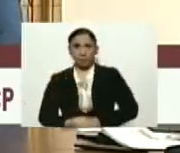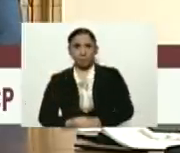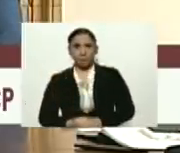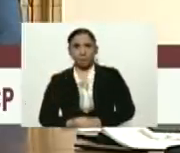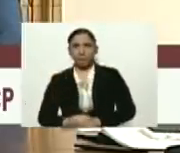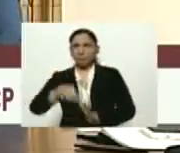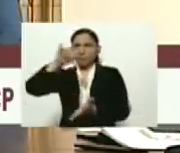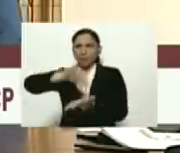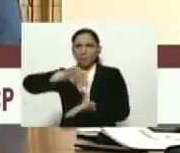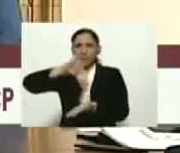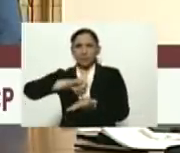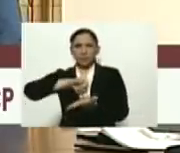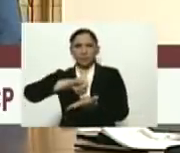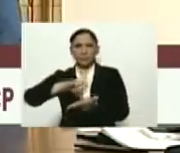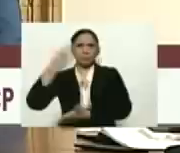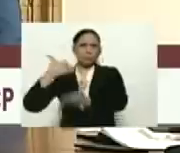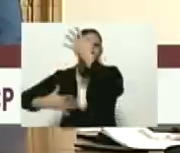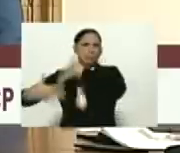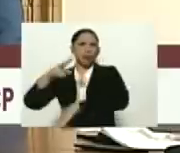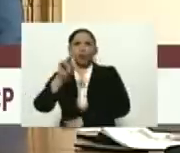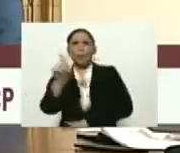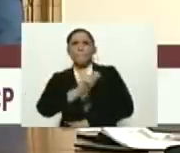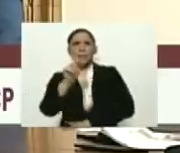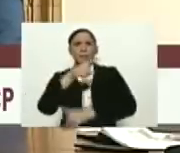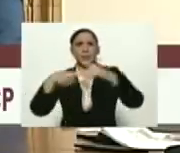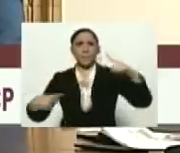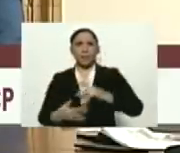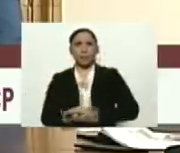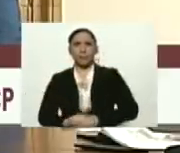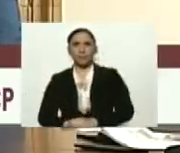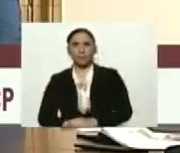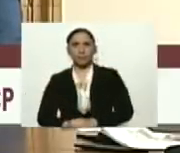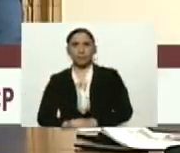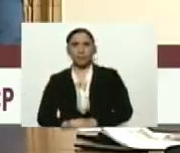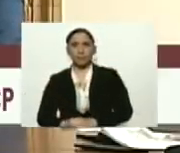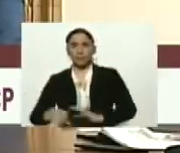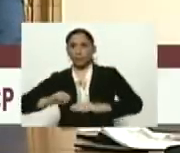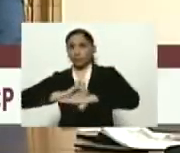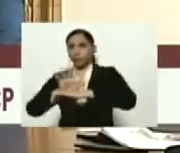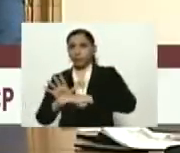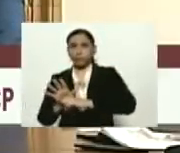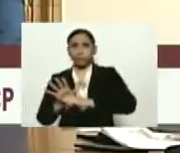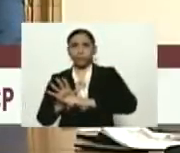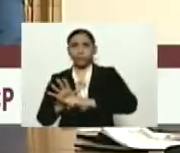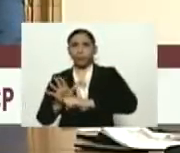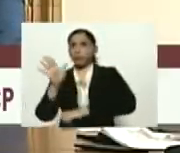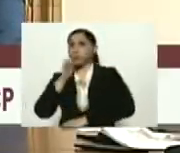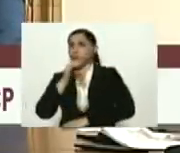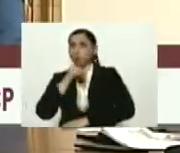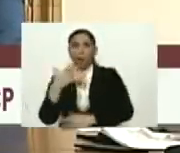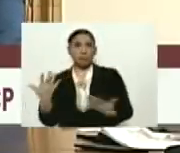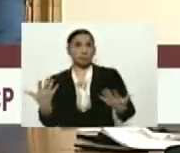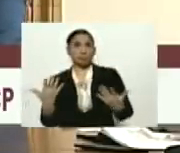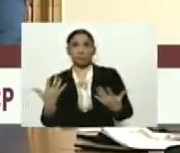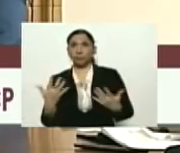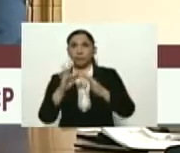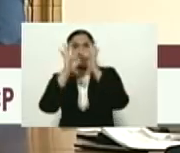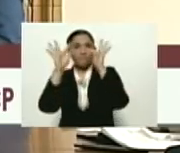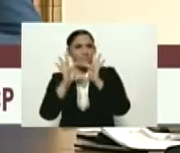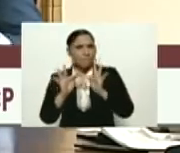el epicentro desde hace 2 meses y medio del coronavirus. Y no tiene